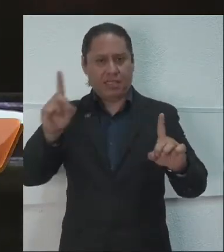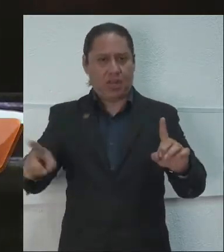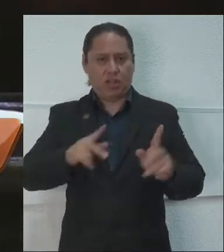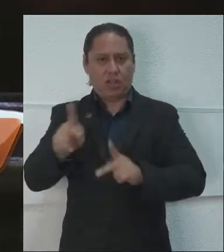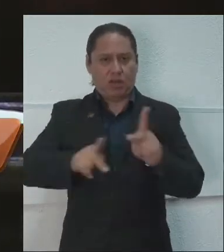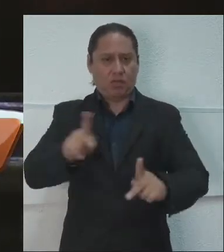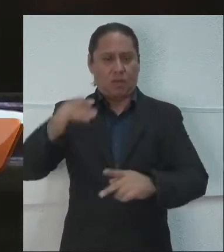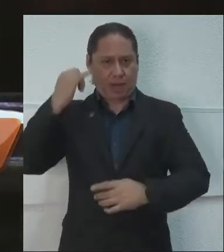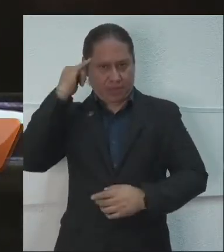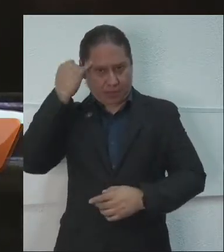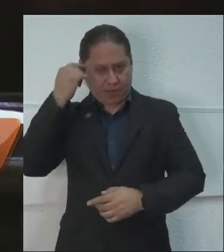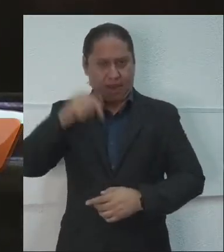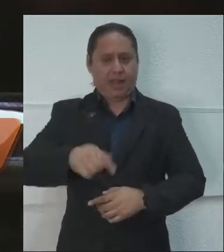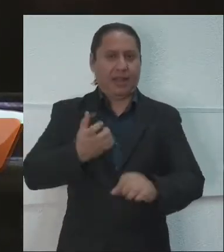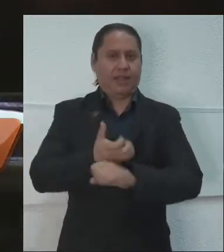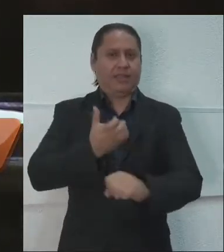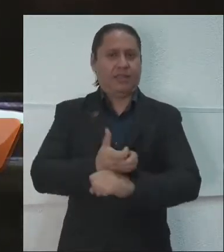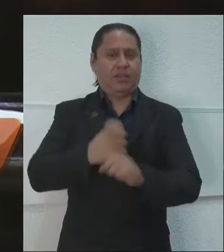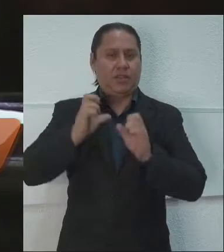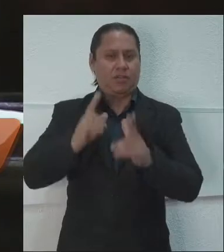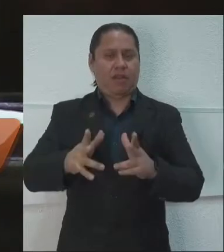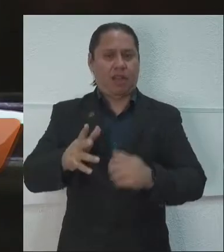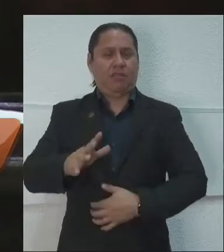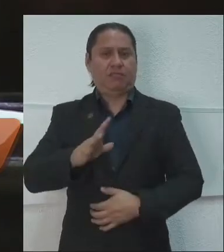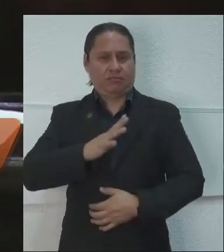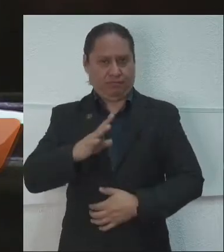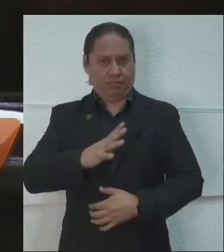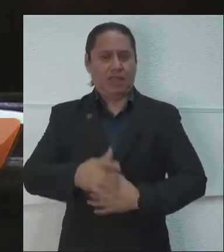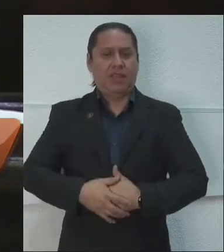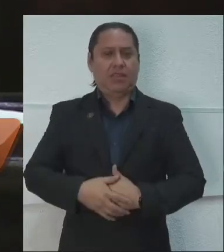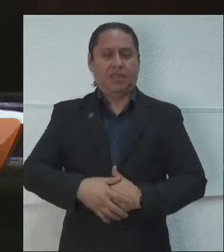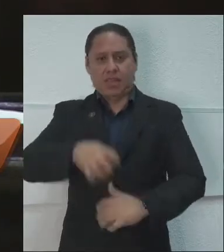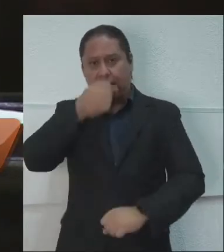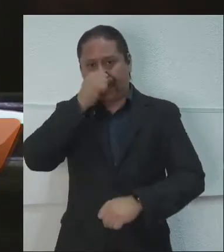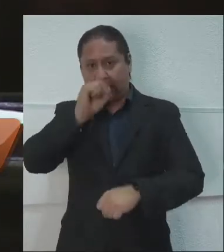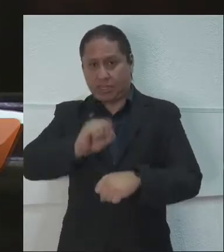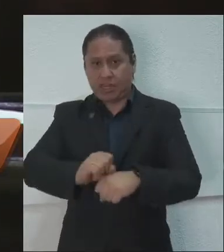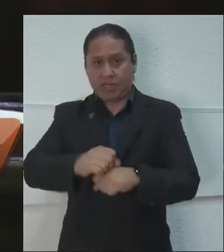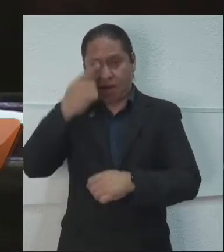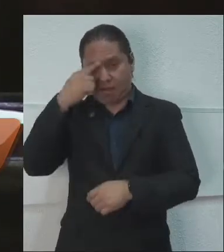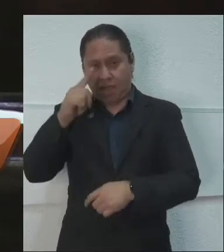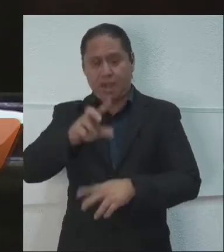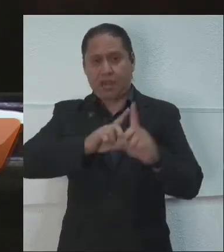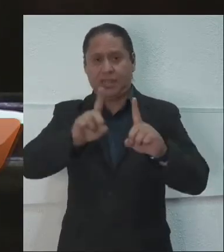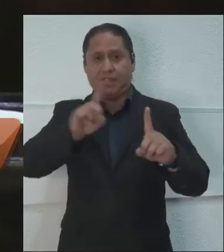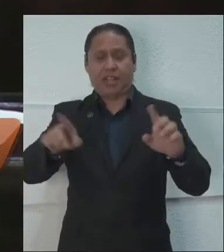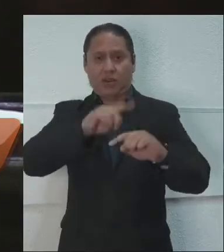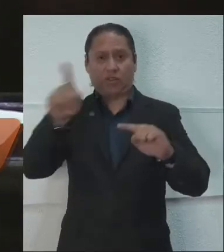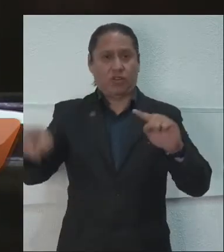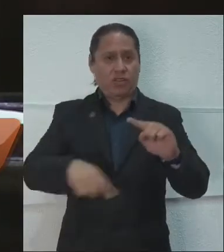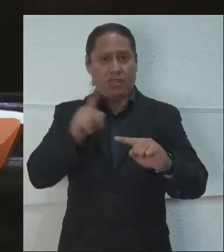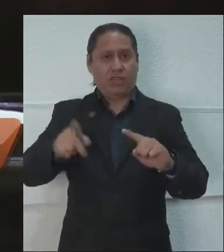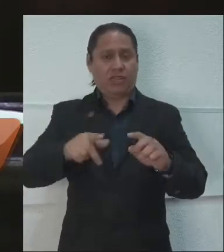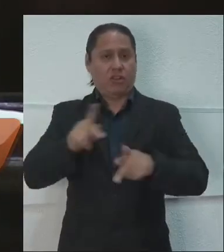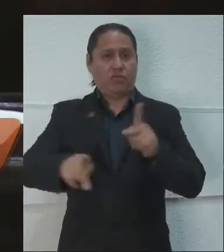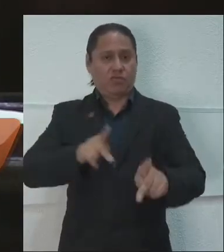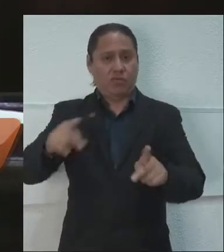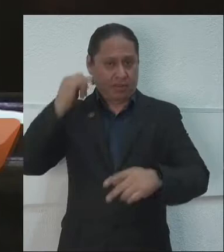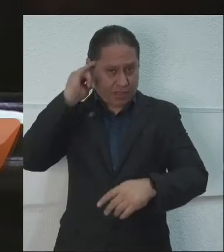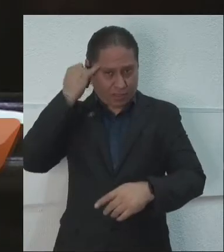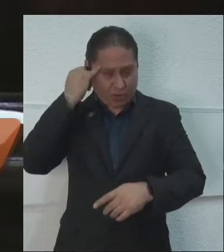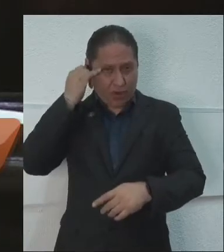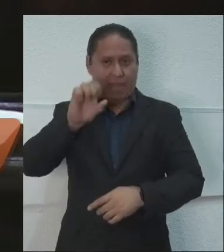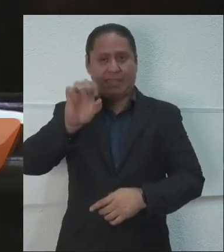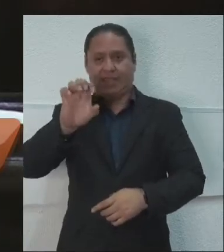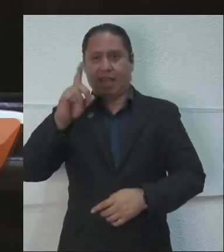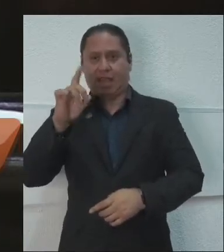pueblos indígenas de nuestro Estado, siendo la Secretaría para el Desarrollo Sustentable de los Pueblos Indígenas, SEDESPI,